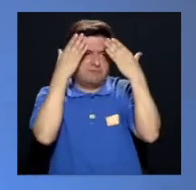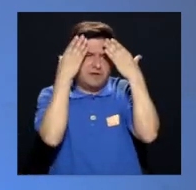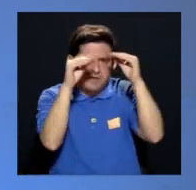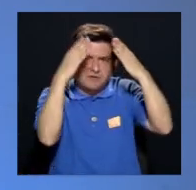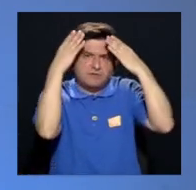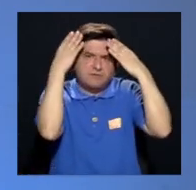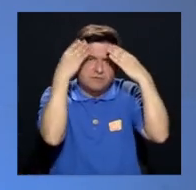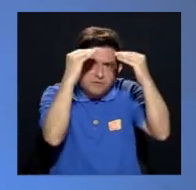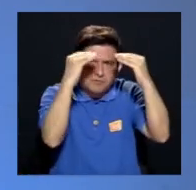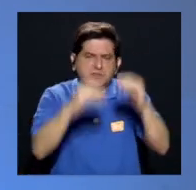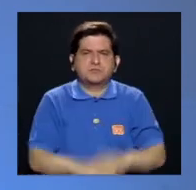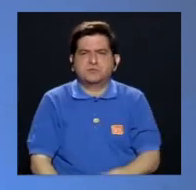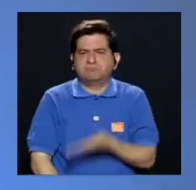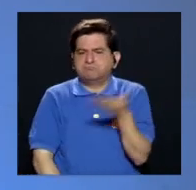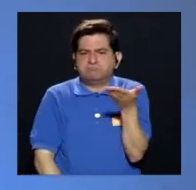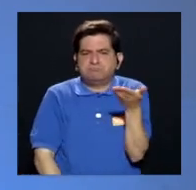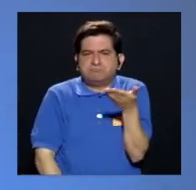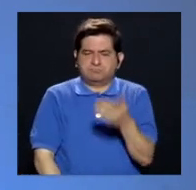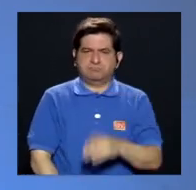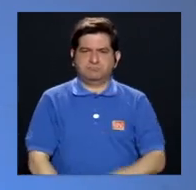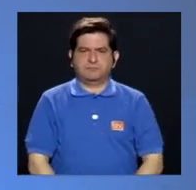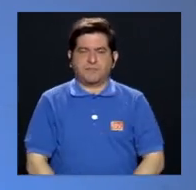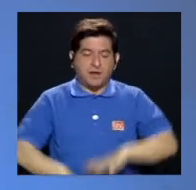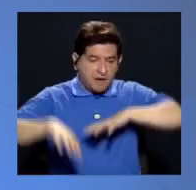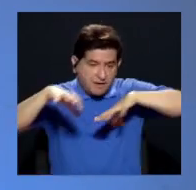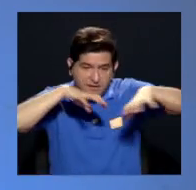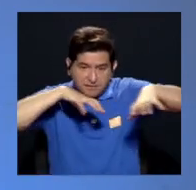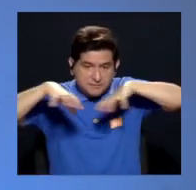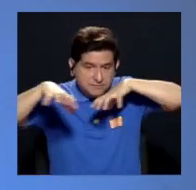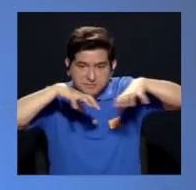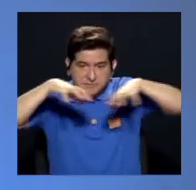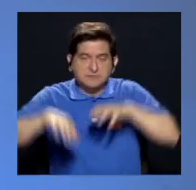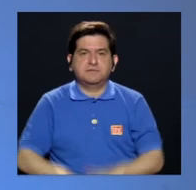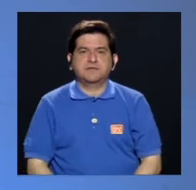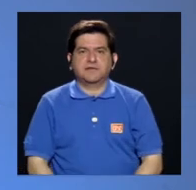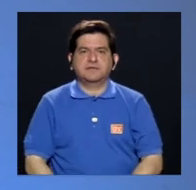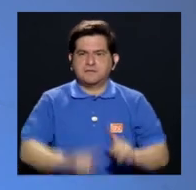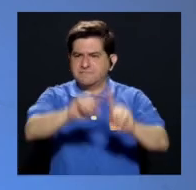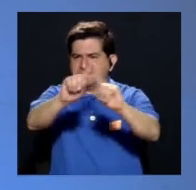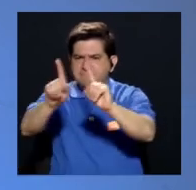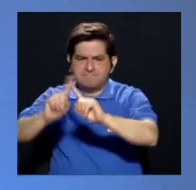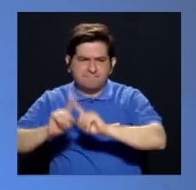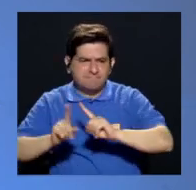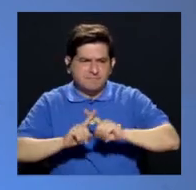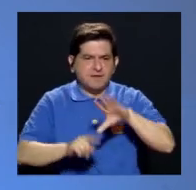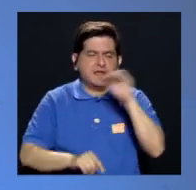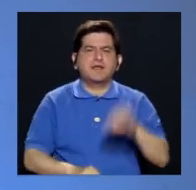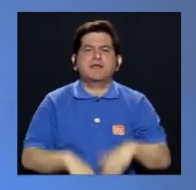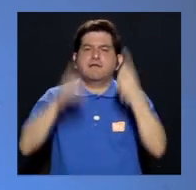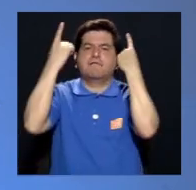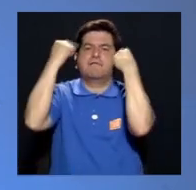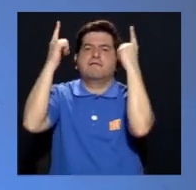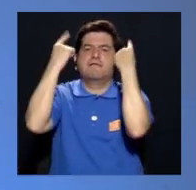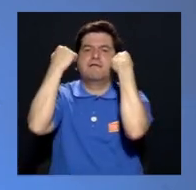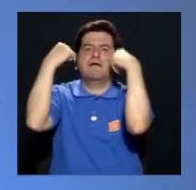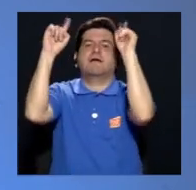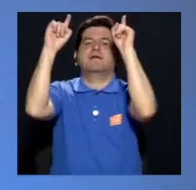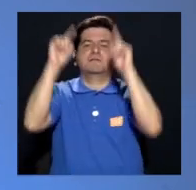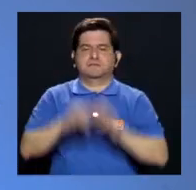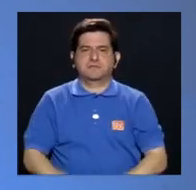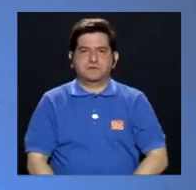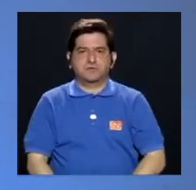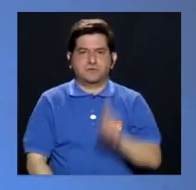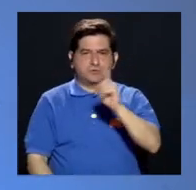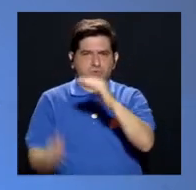informar sobre las acciones, las actividades y los logros de